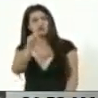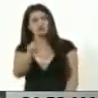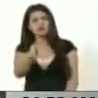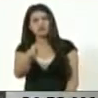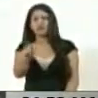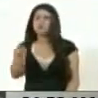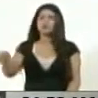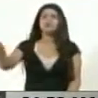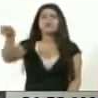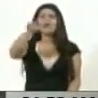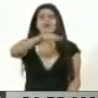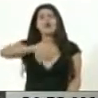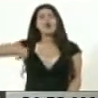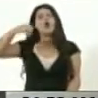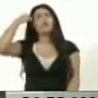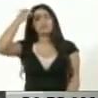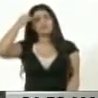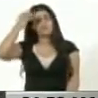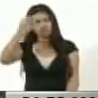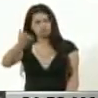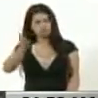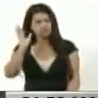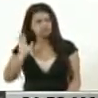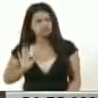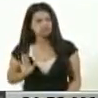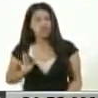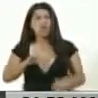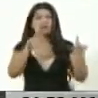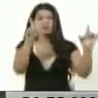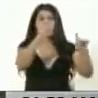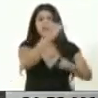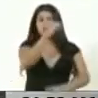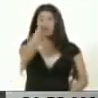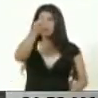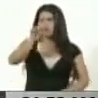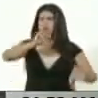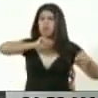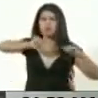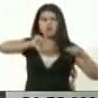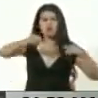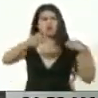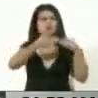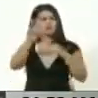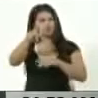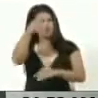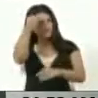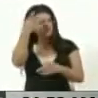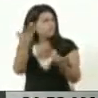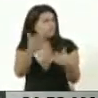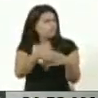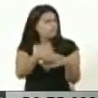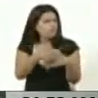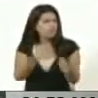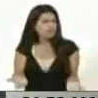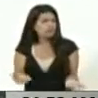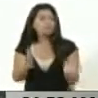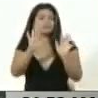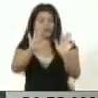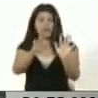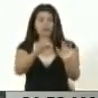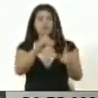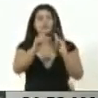usted ahí en sus casas que hay detrás de los más recientes ataques de CNN en español contra nuestro país. Vamos a ver lo que la gente nos ha escrito hasta esta